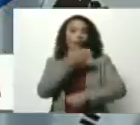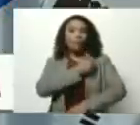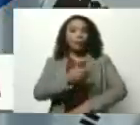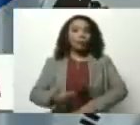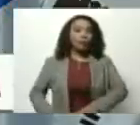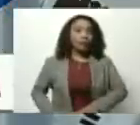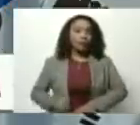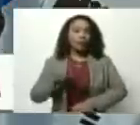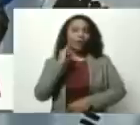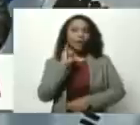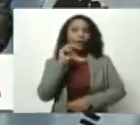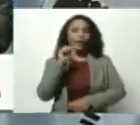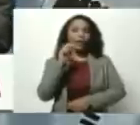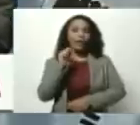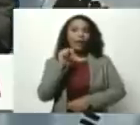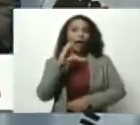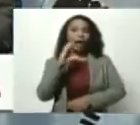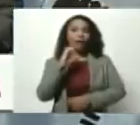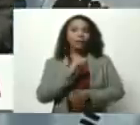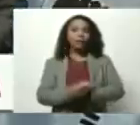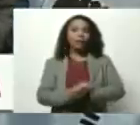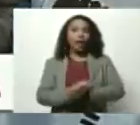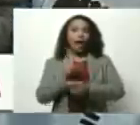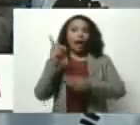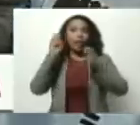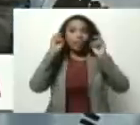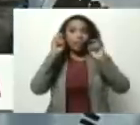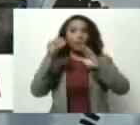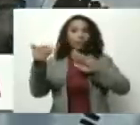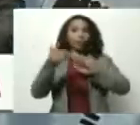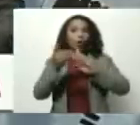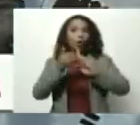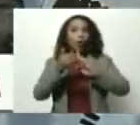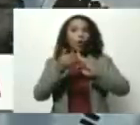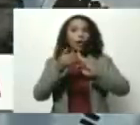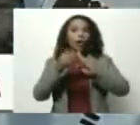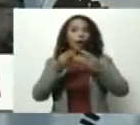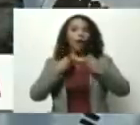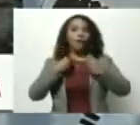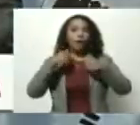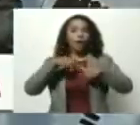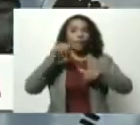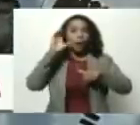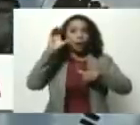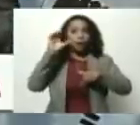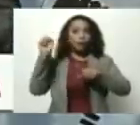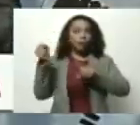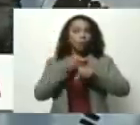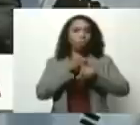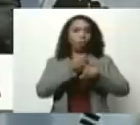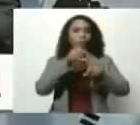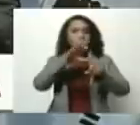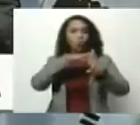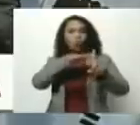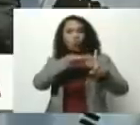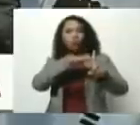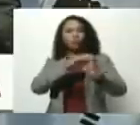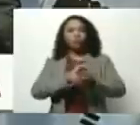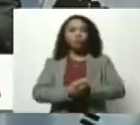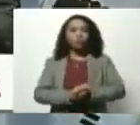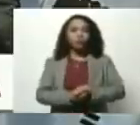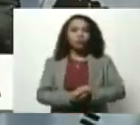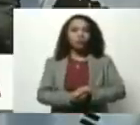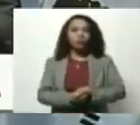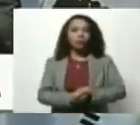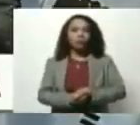presidente del INAC. En el contexto de agresión que vive nuestro país, de asedio, de amenaza,